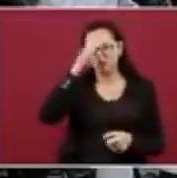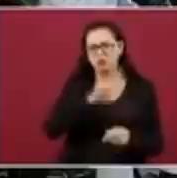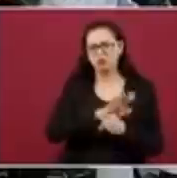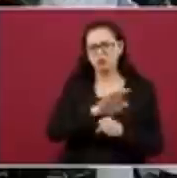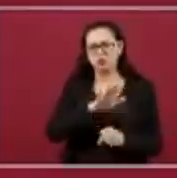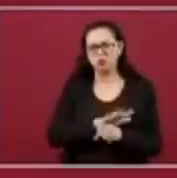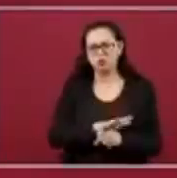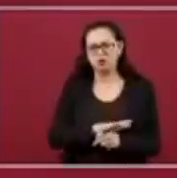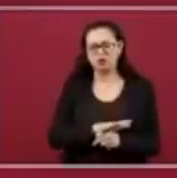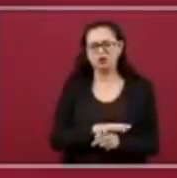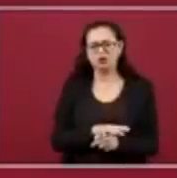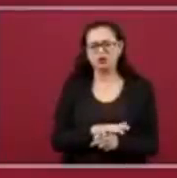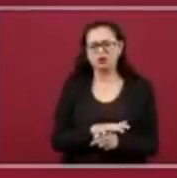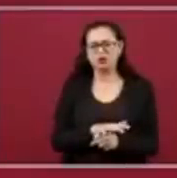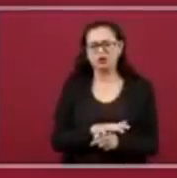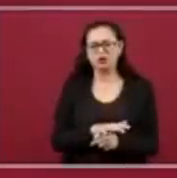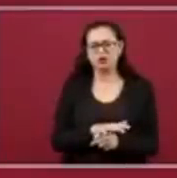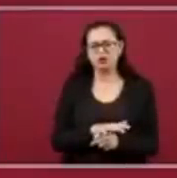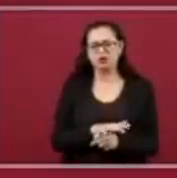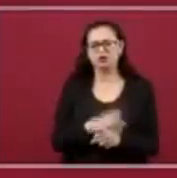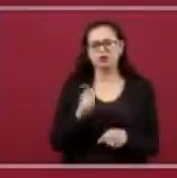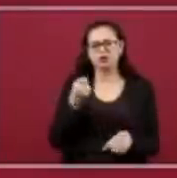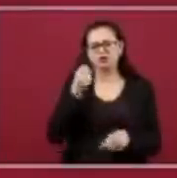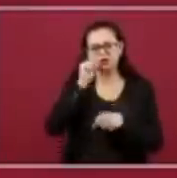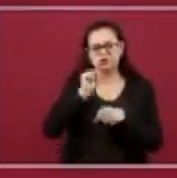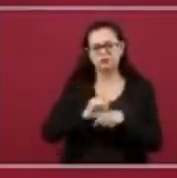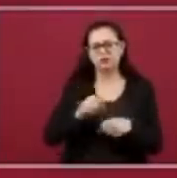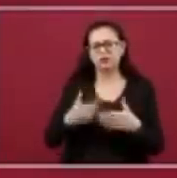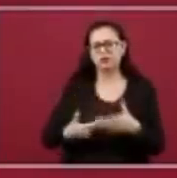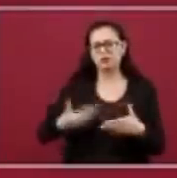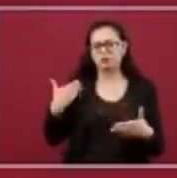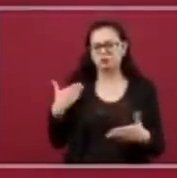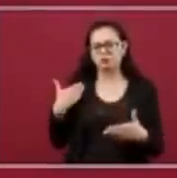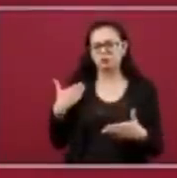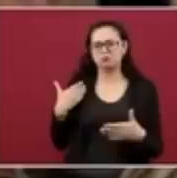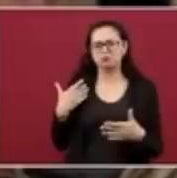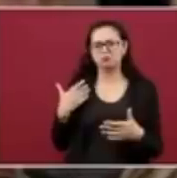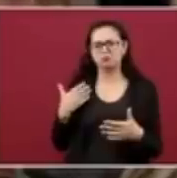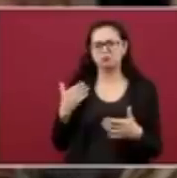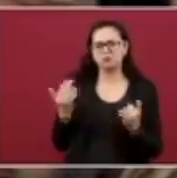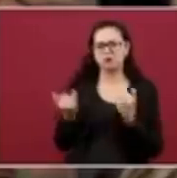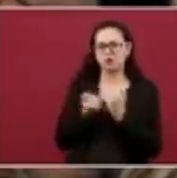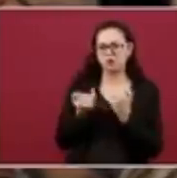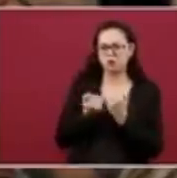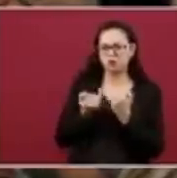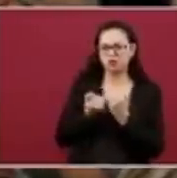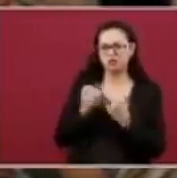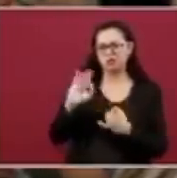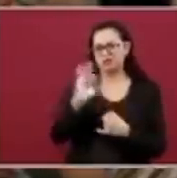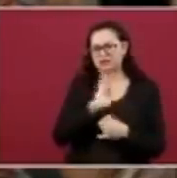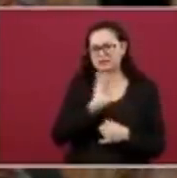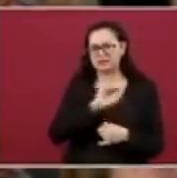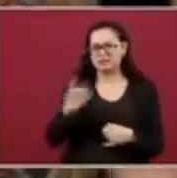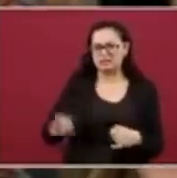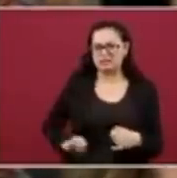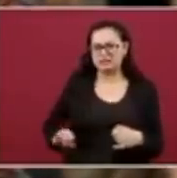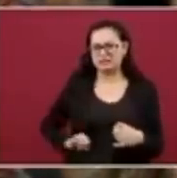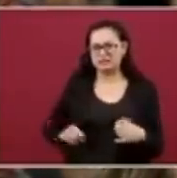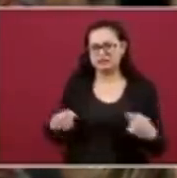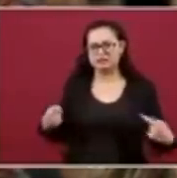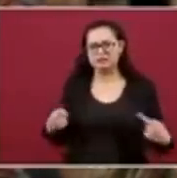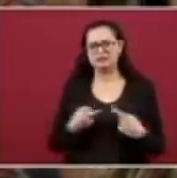así como en la semana pasada podría haber señalamientos de conflicto de intereses, puesto que él